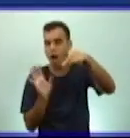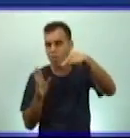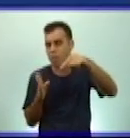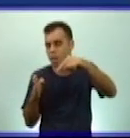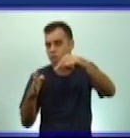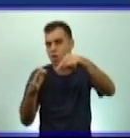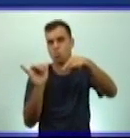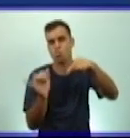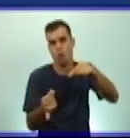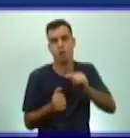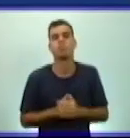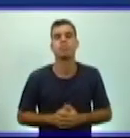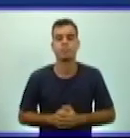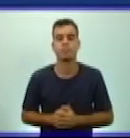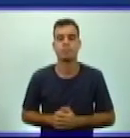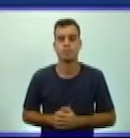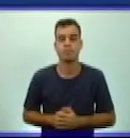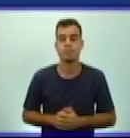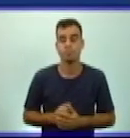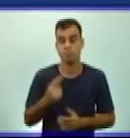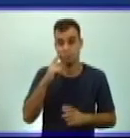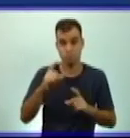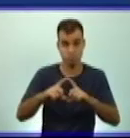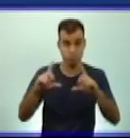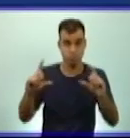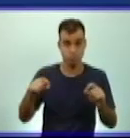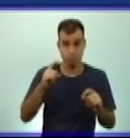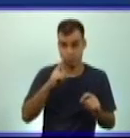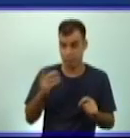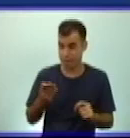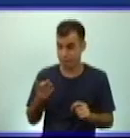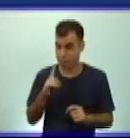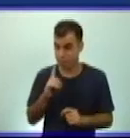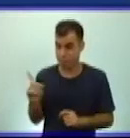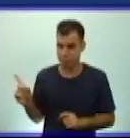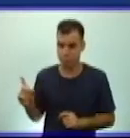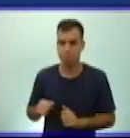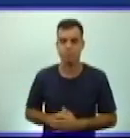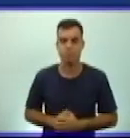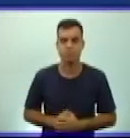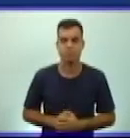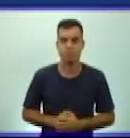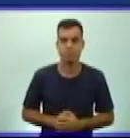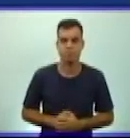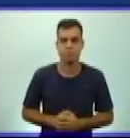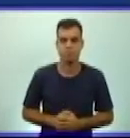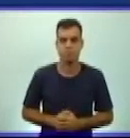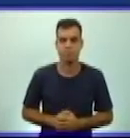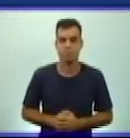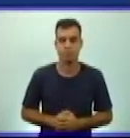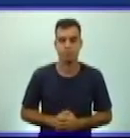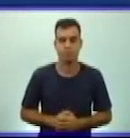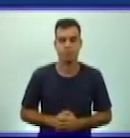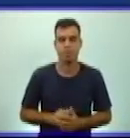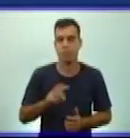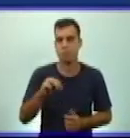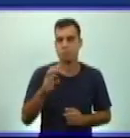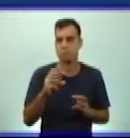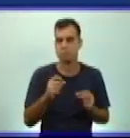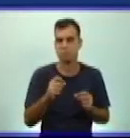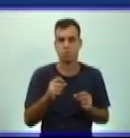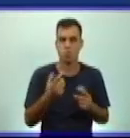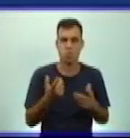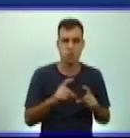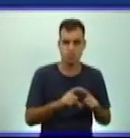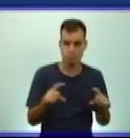movimiento. Veamos entonces su concepto rápidamente y las ecuaciones matemáticas que nos permiten calcular esta